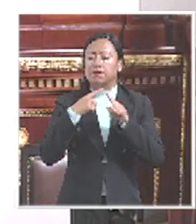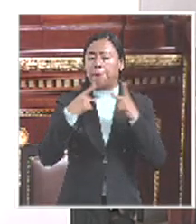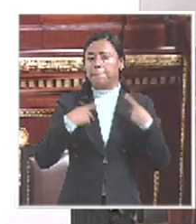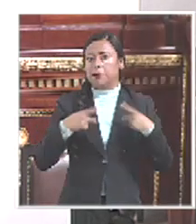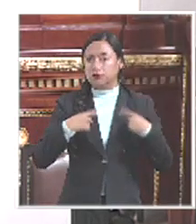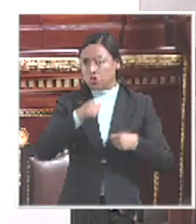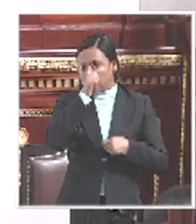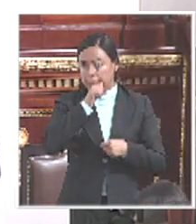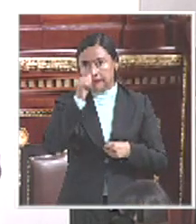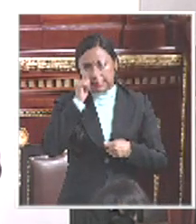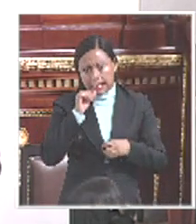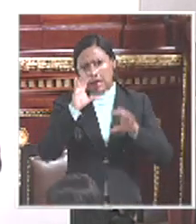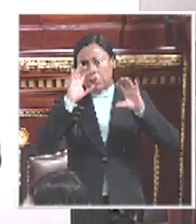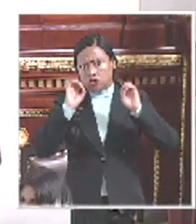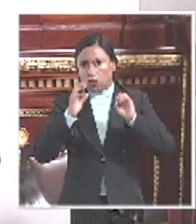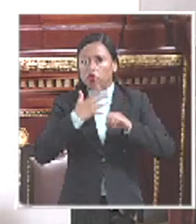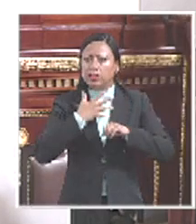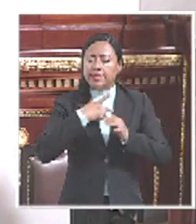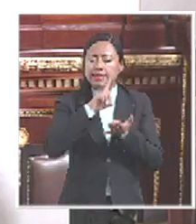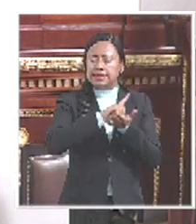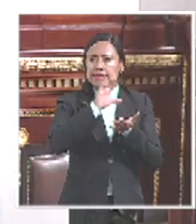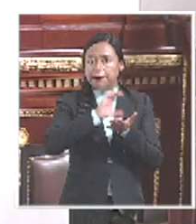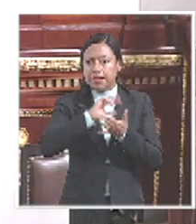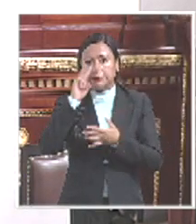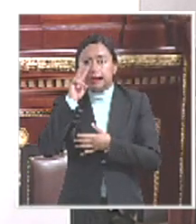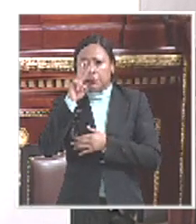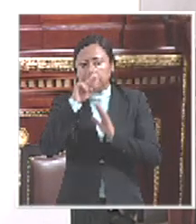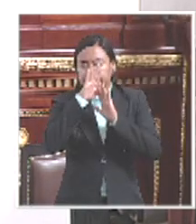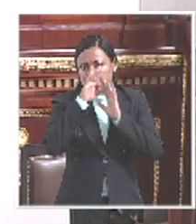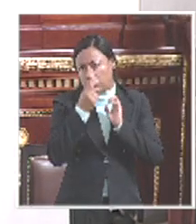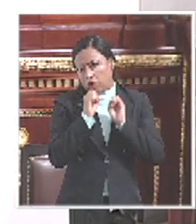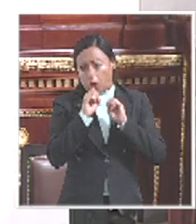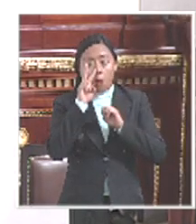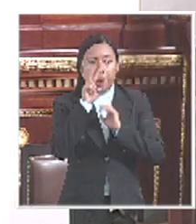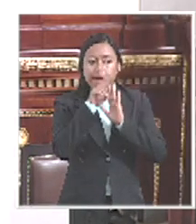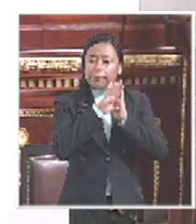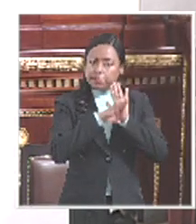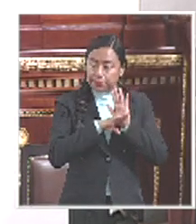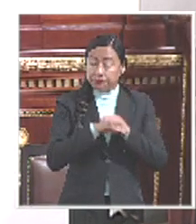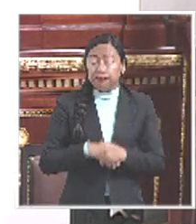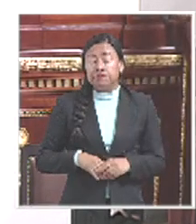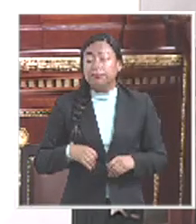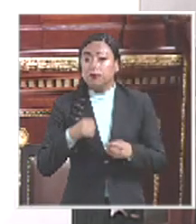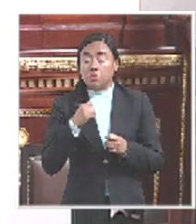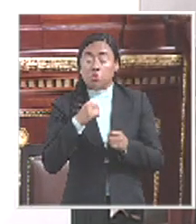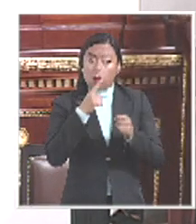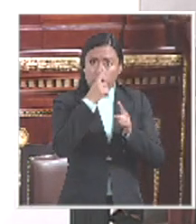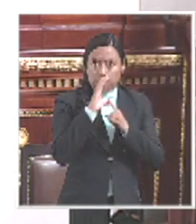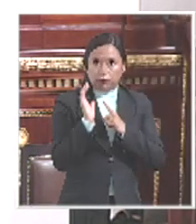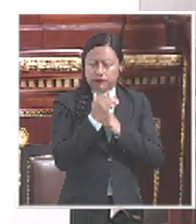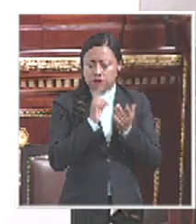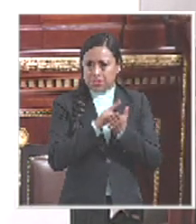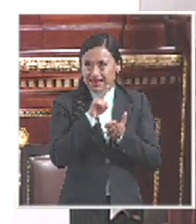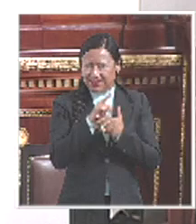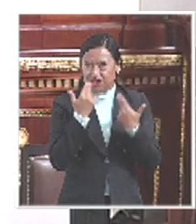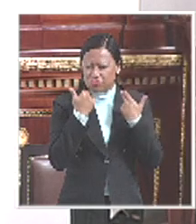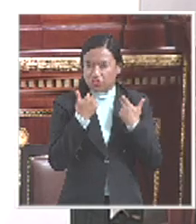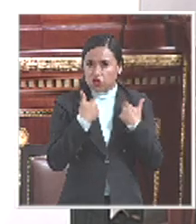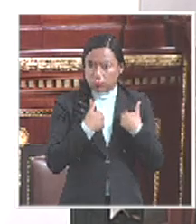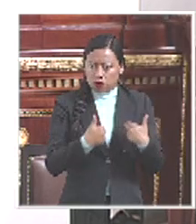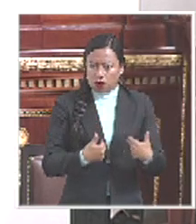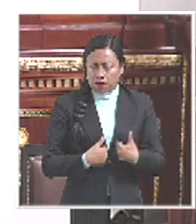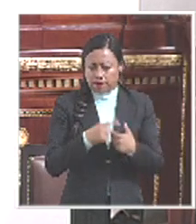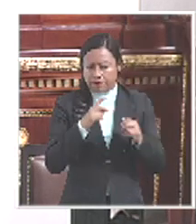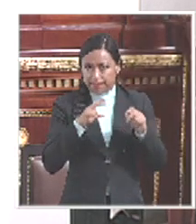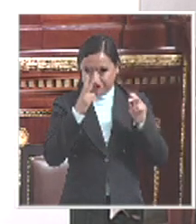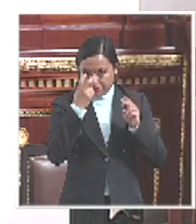con deficiencia visual. Una de las principales reflexiones de la Comisión de Derechos Humanos del Congreso respecto al tema fue